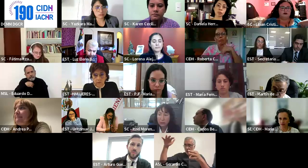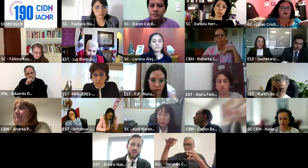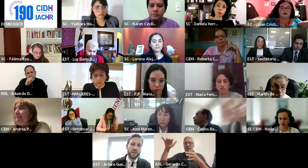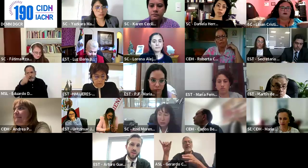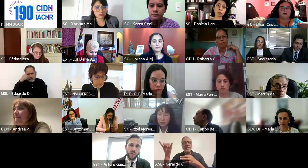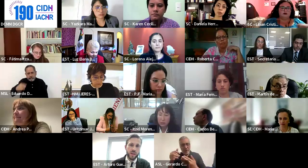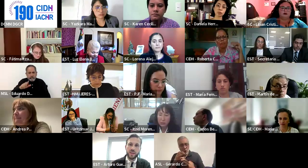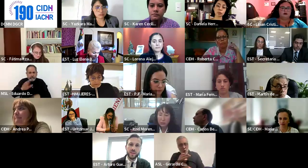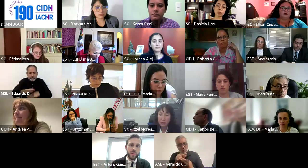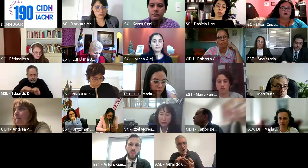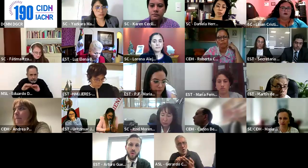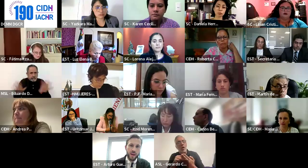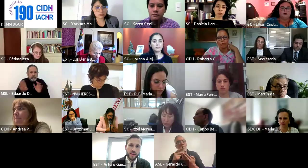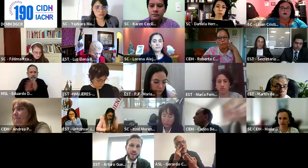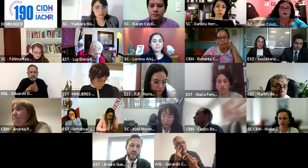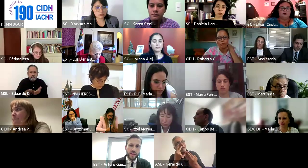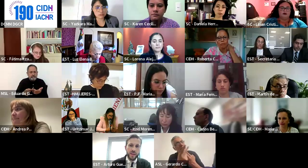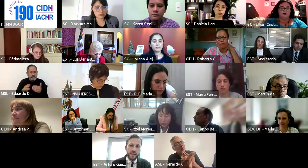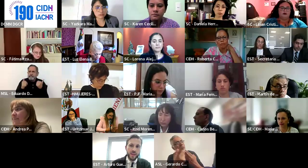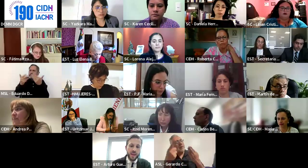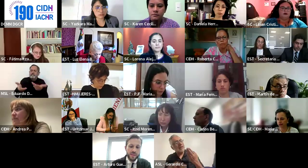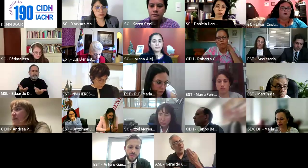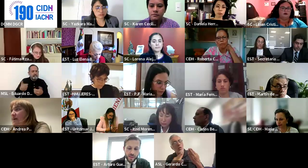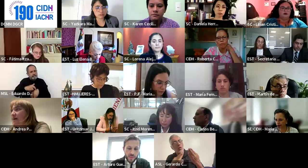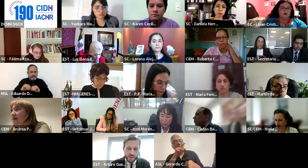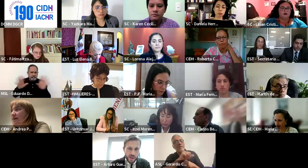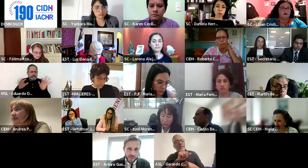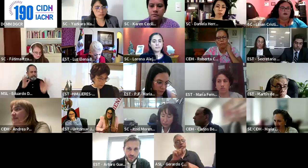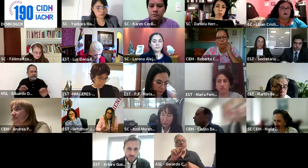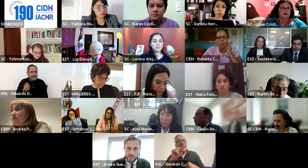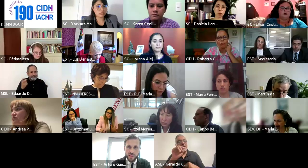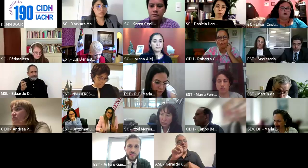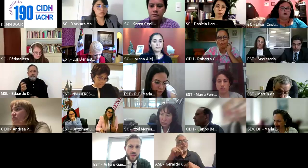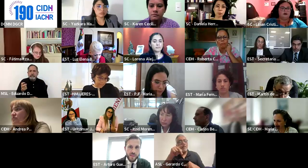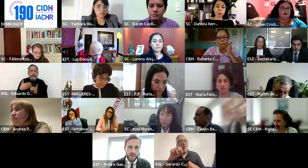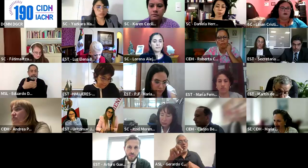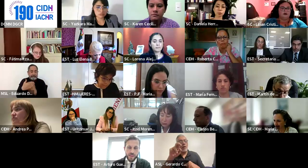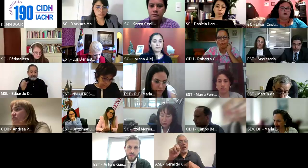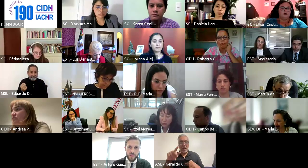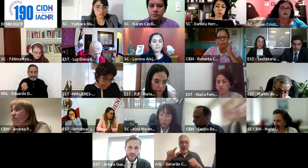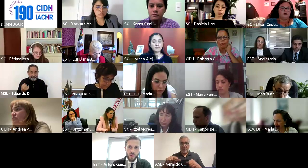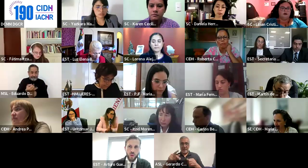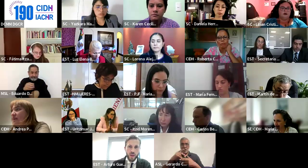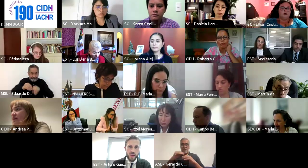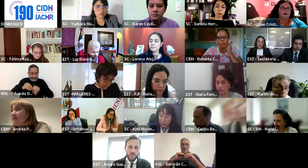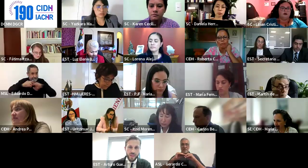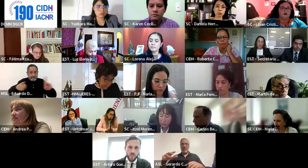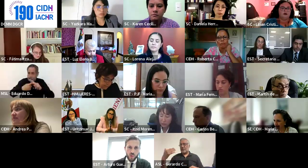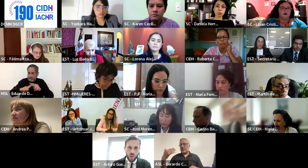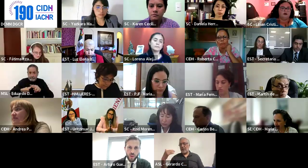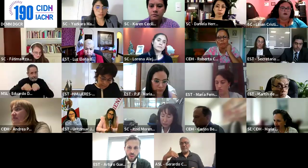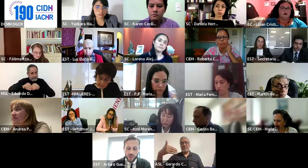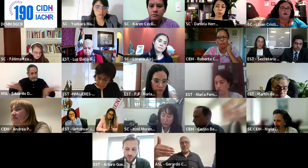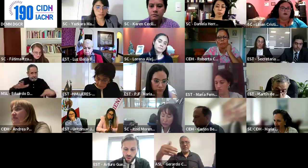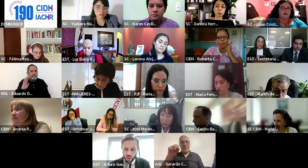poder transparentar hacia afuera en tiempo real. Este sistema se lanza en septiembre, ya está bastante avanzado.